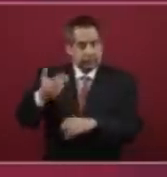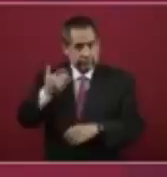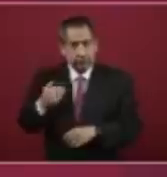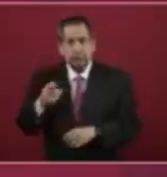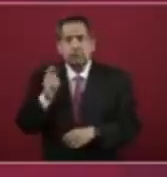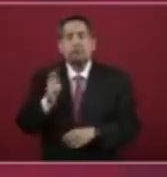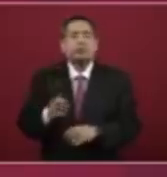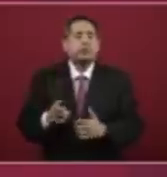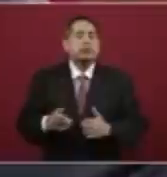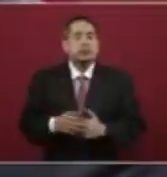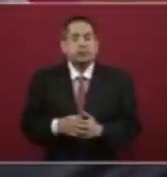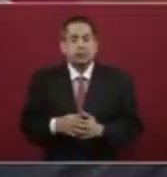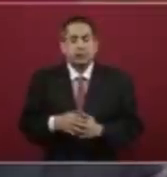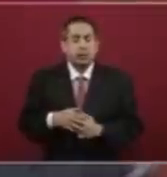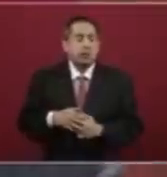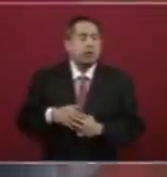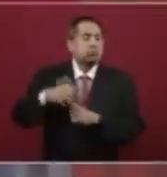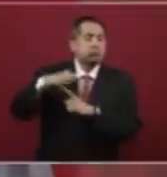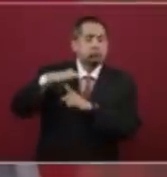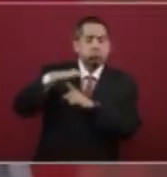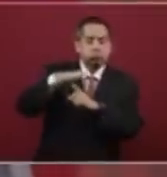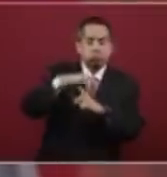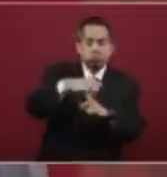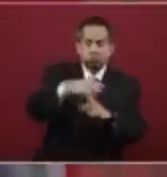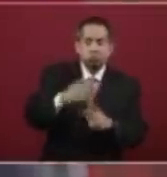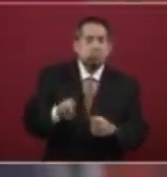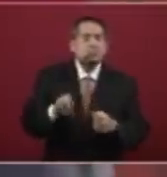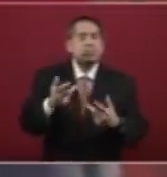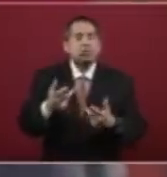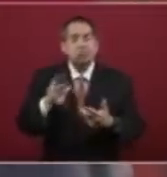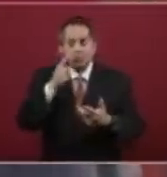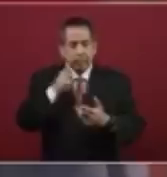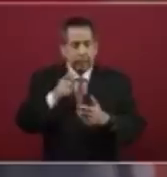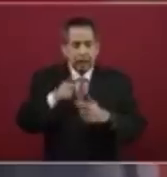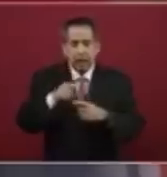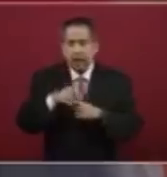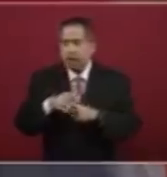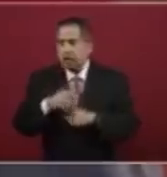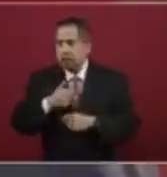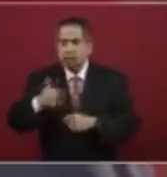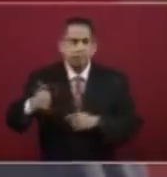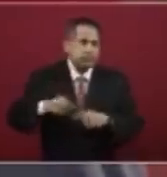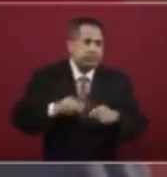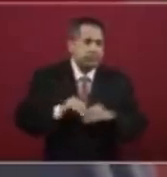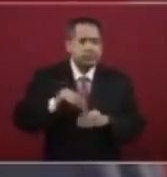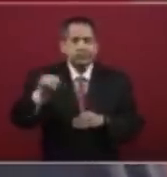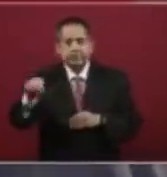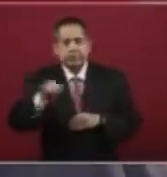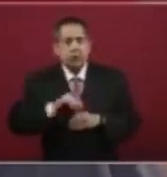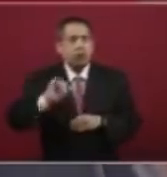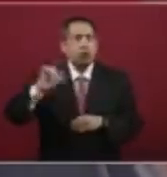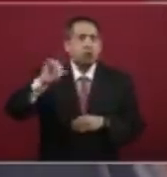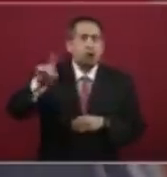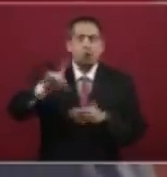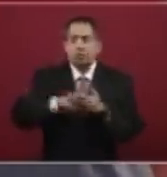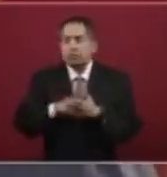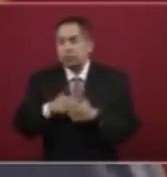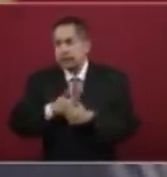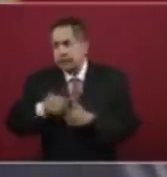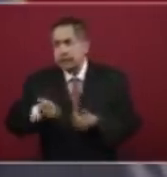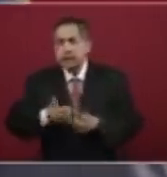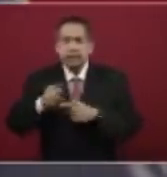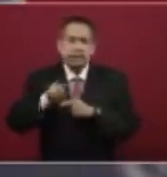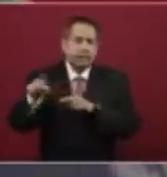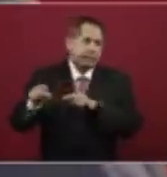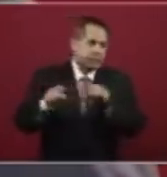nada más de helicópteros para el traslado de funcionarios,